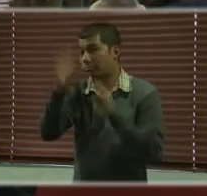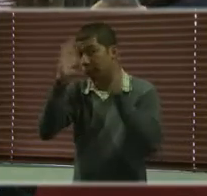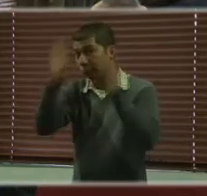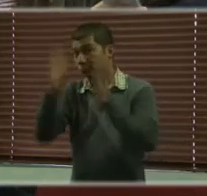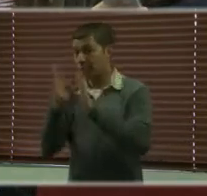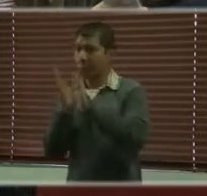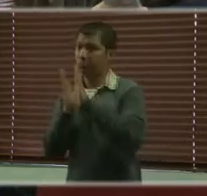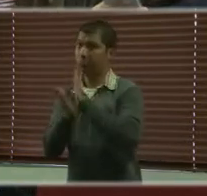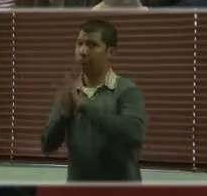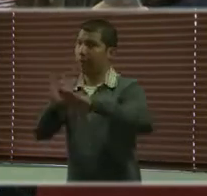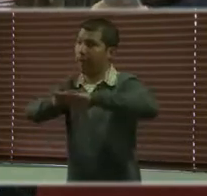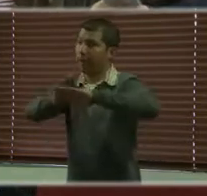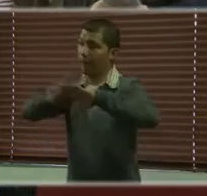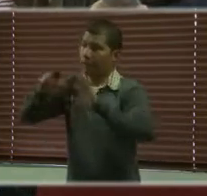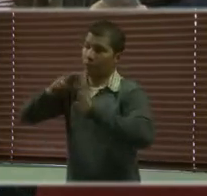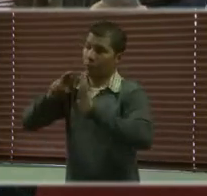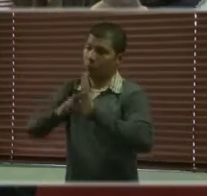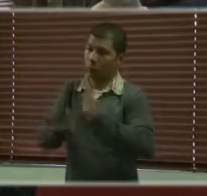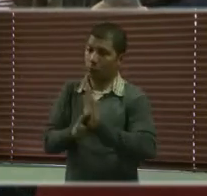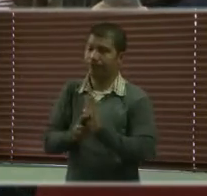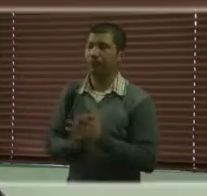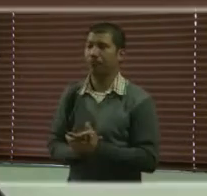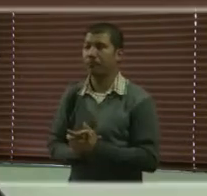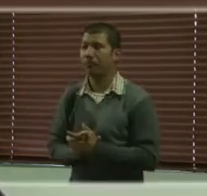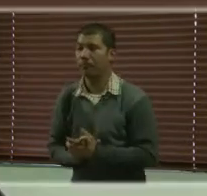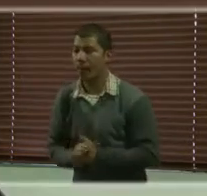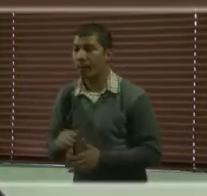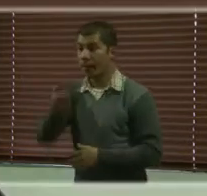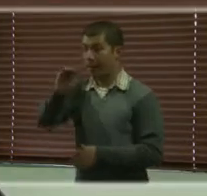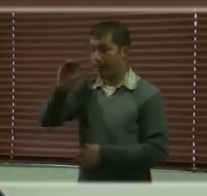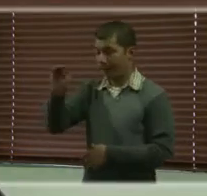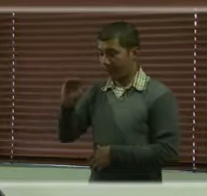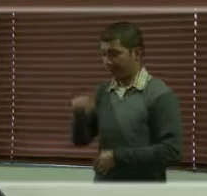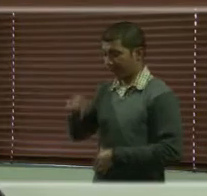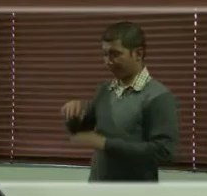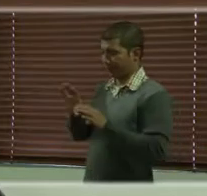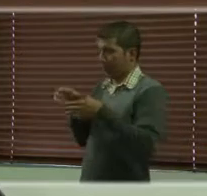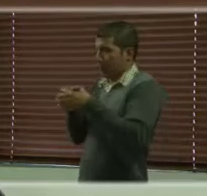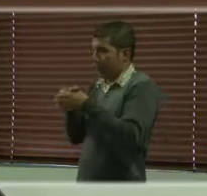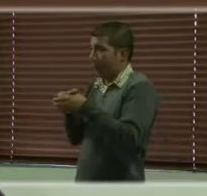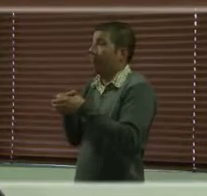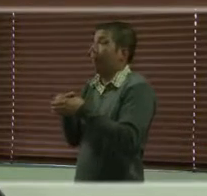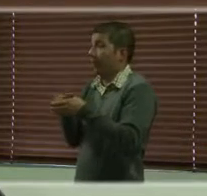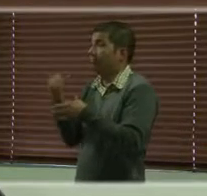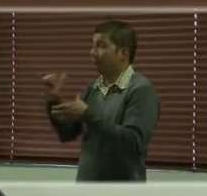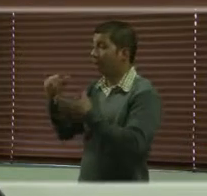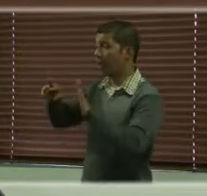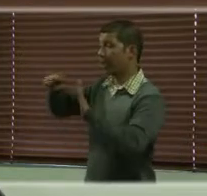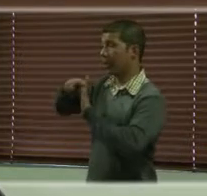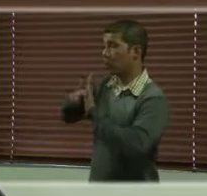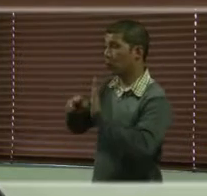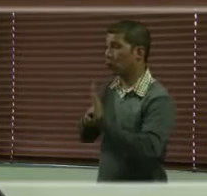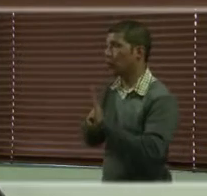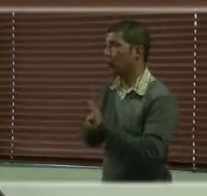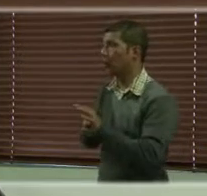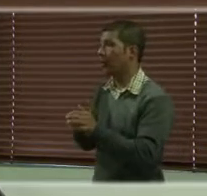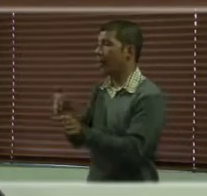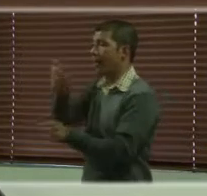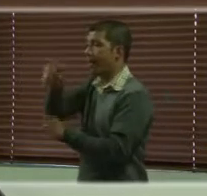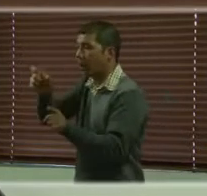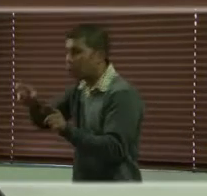hasta el momento el comité ya ya tiene resoluciones a comunicaciones individuales de diferentes